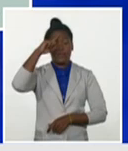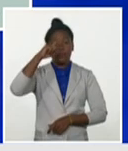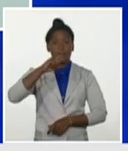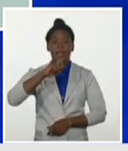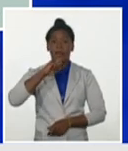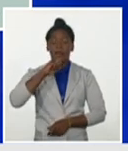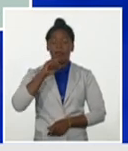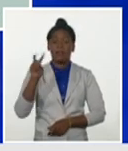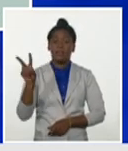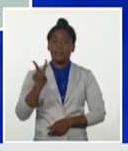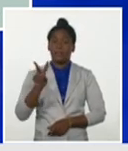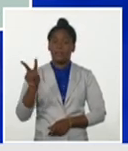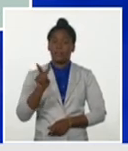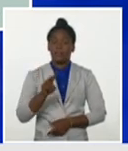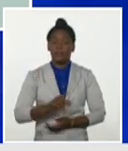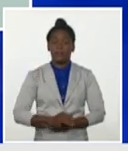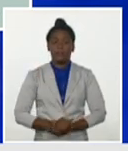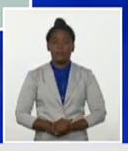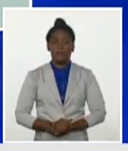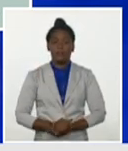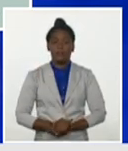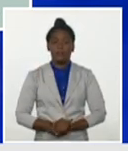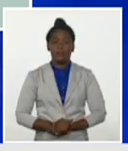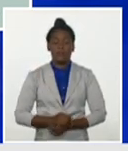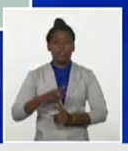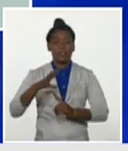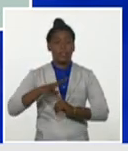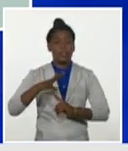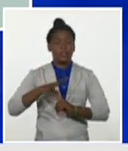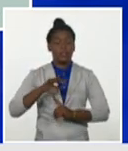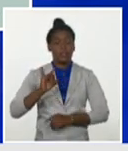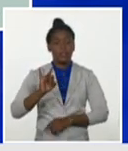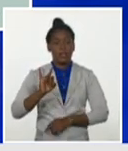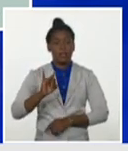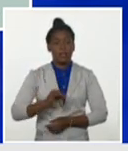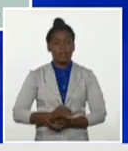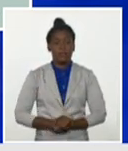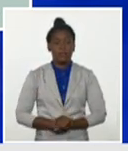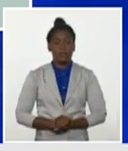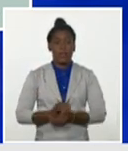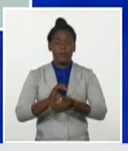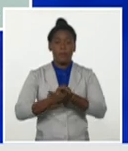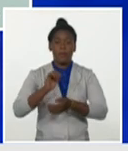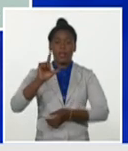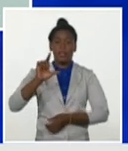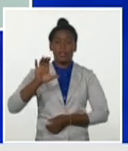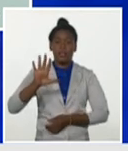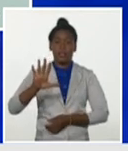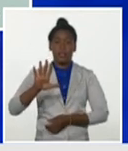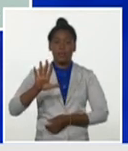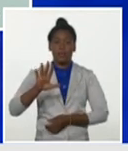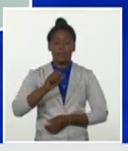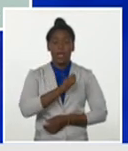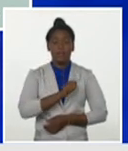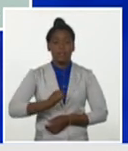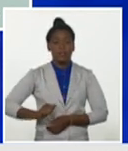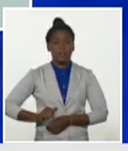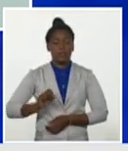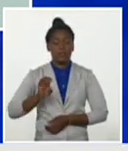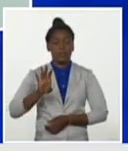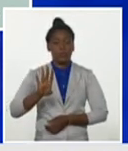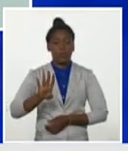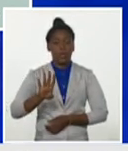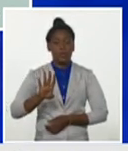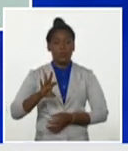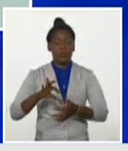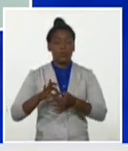22. Le sigue San Cristóbal con 7, Mariel con 5, Alquizar 4, Guira de Merena